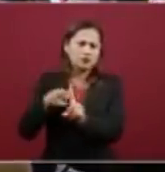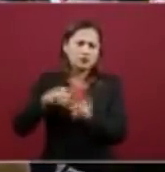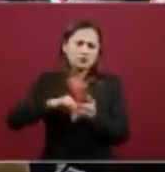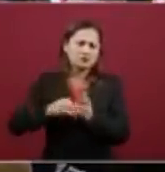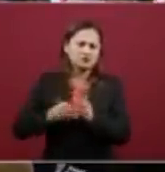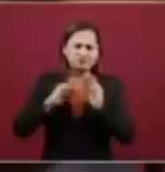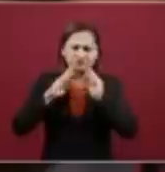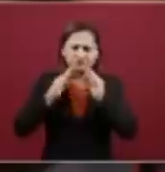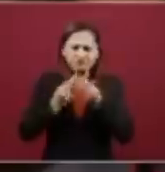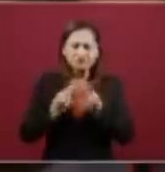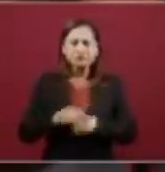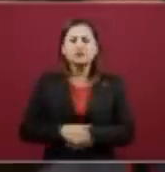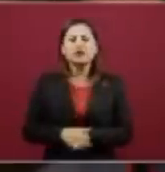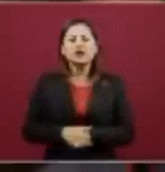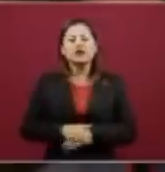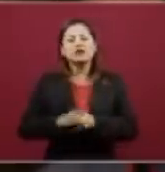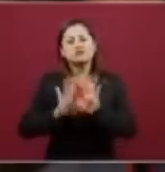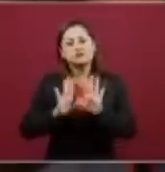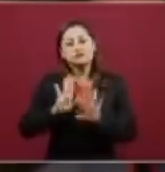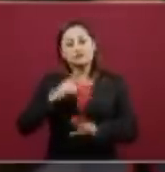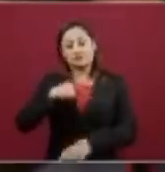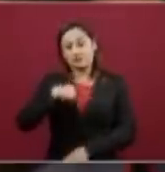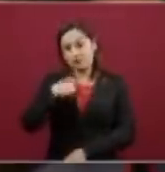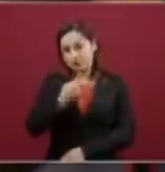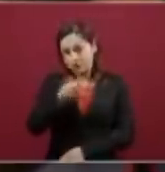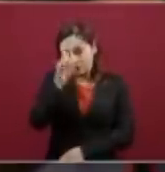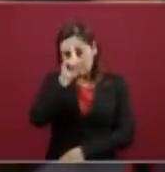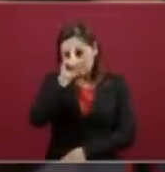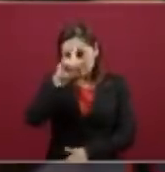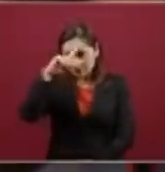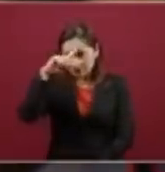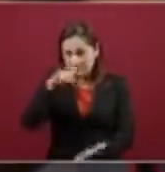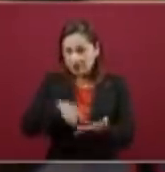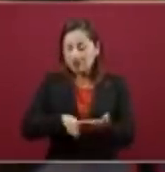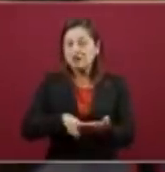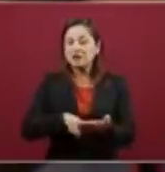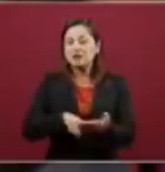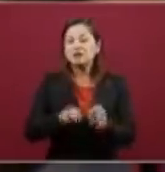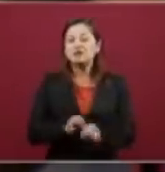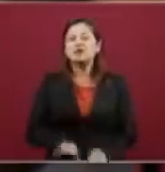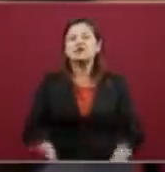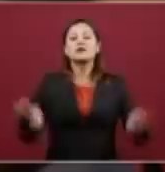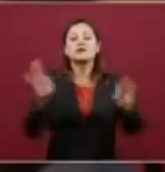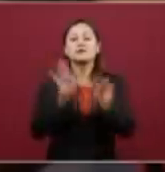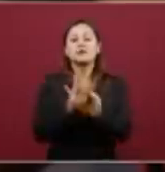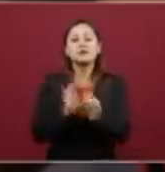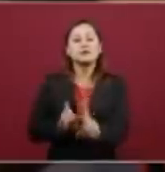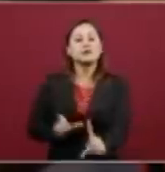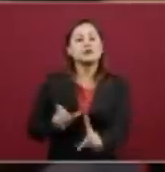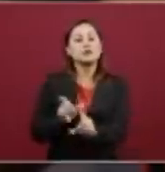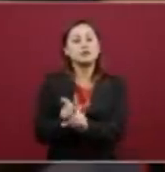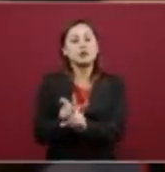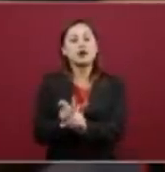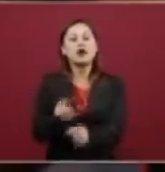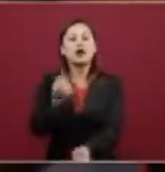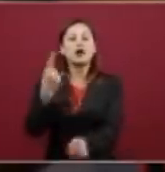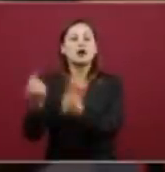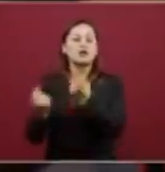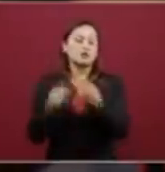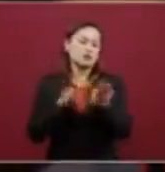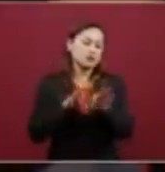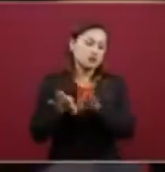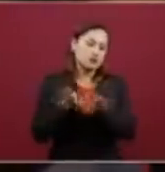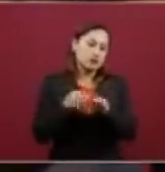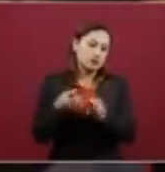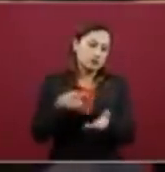muy importante dar protección a todos quienes laboramos en un medio, porque la mayoría, bueno, no sé si